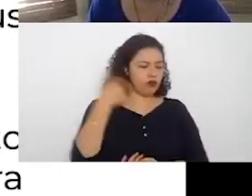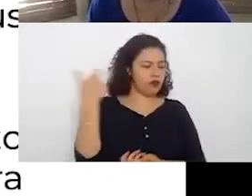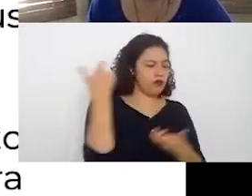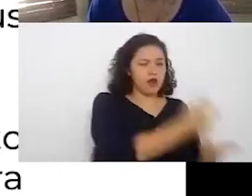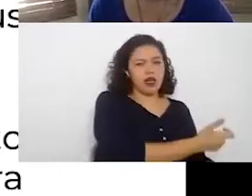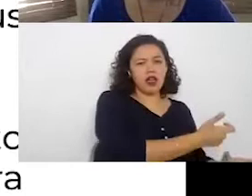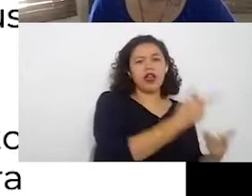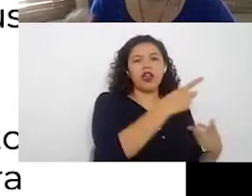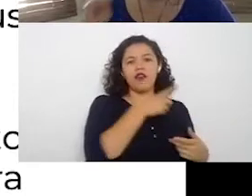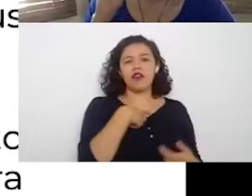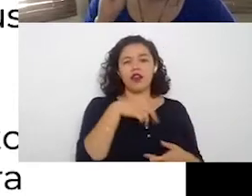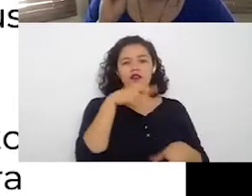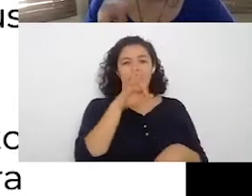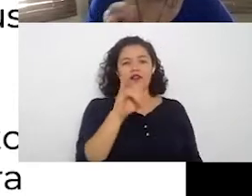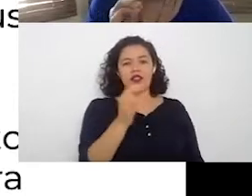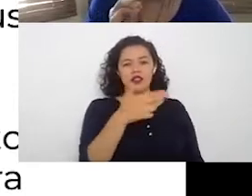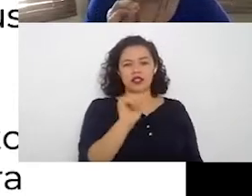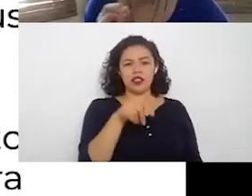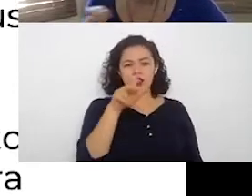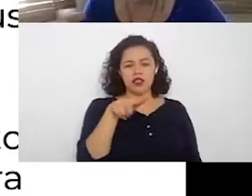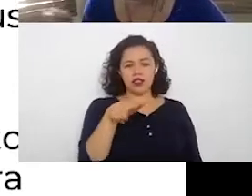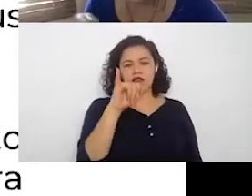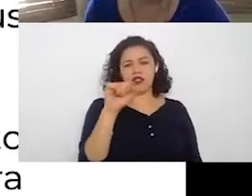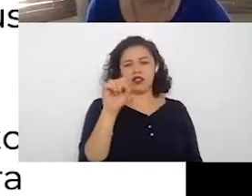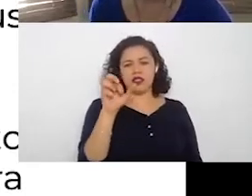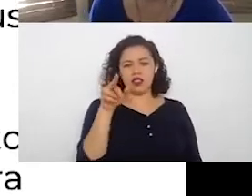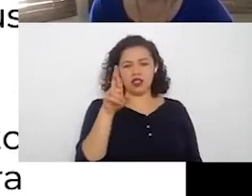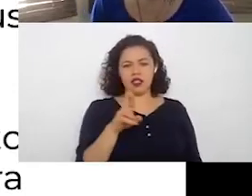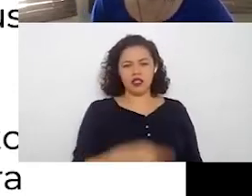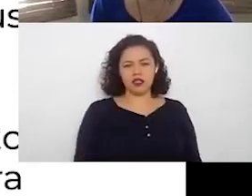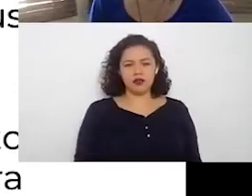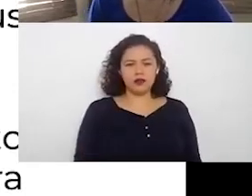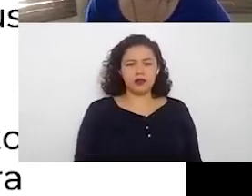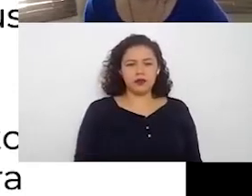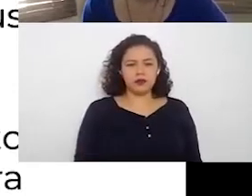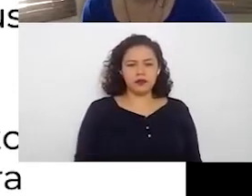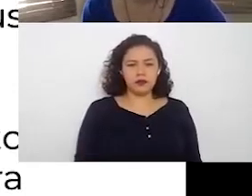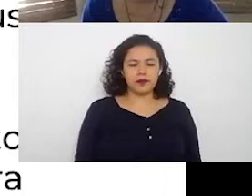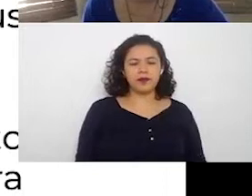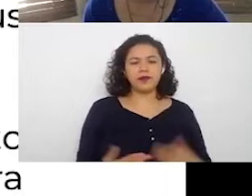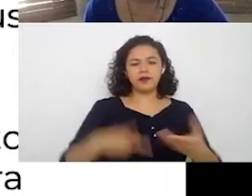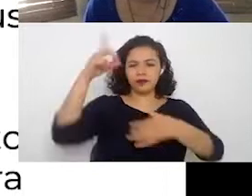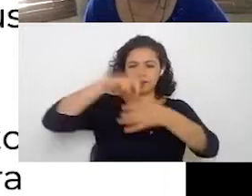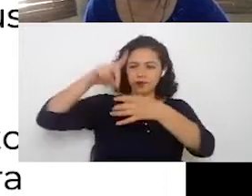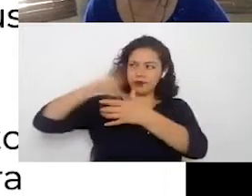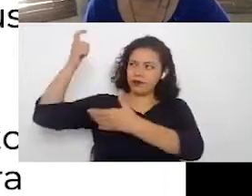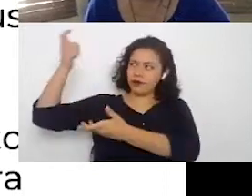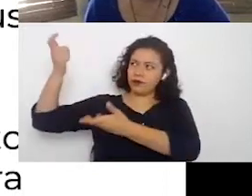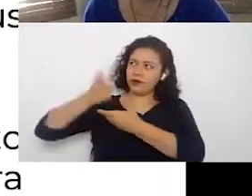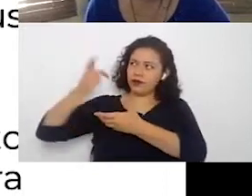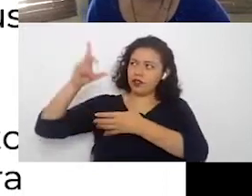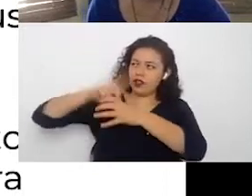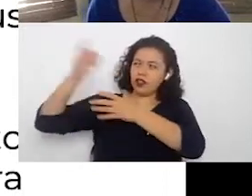ISR. Las donatarias no pueden destinar más del 5% de sus ingresos